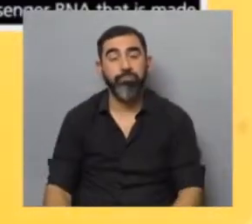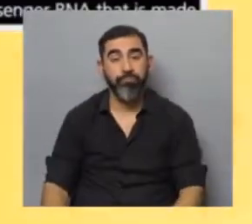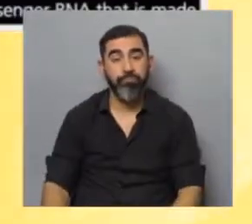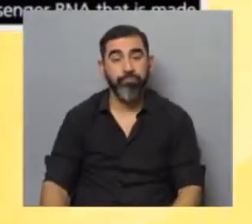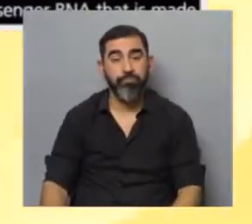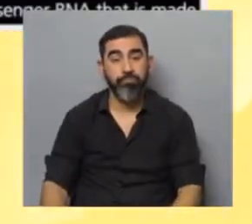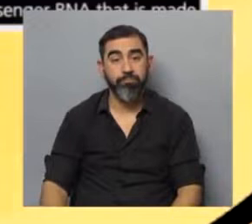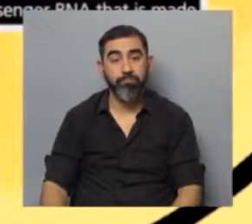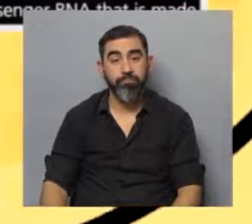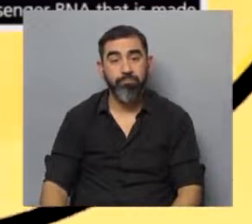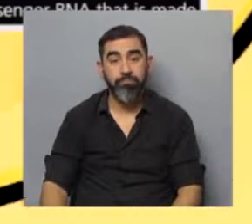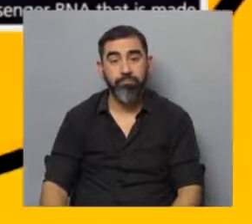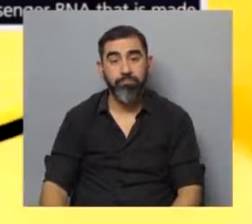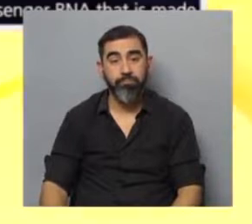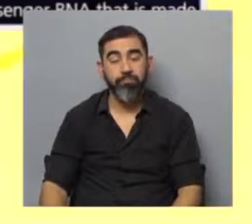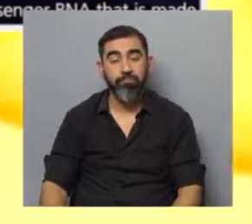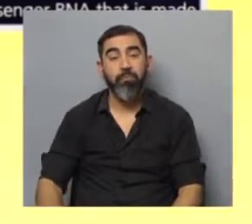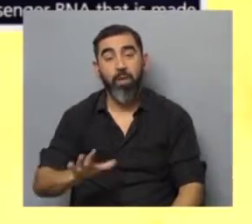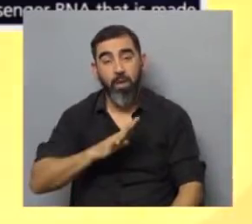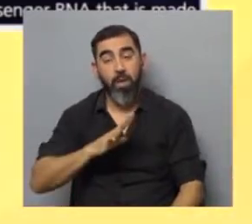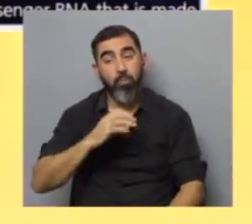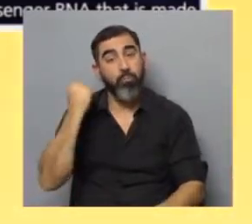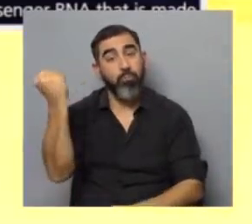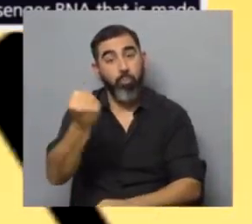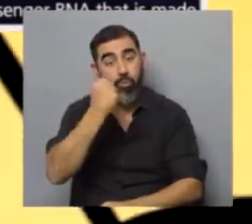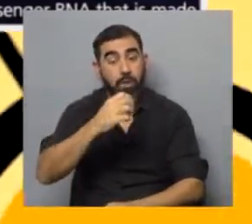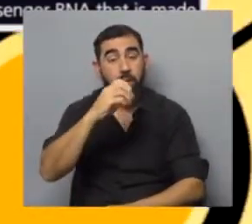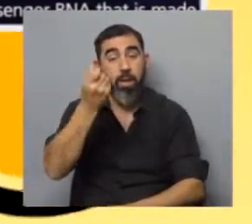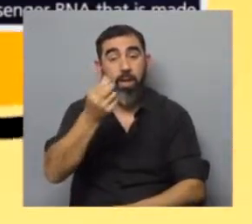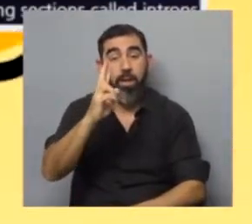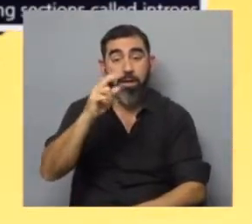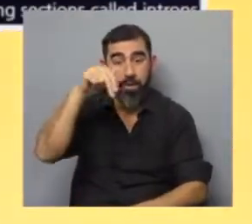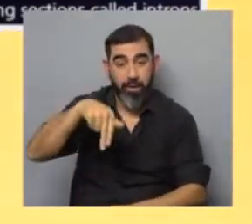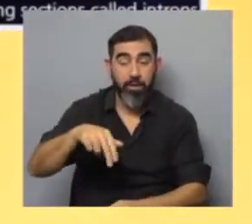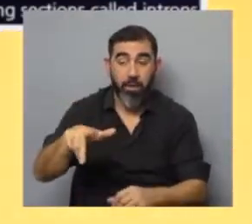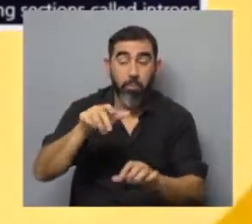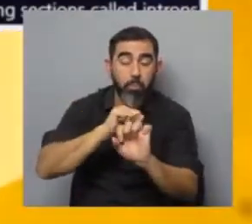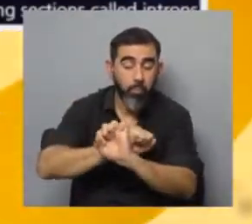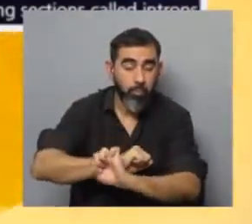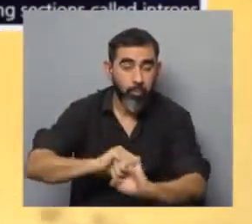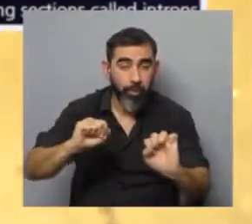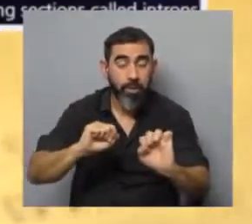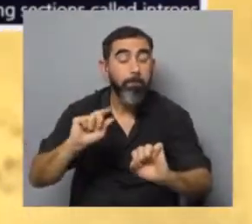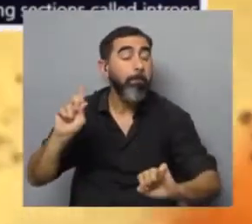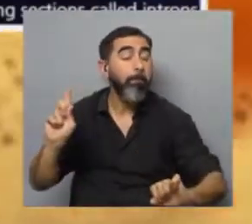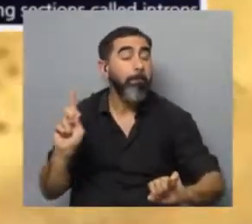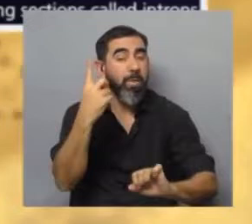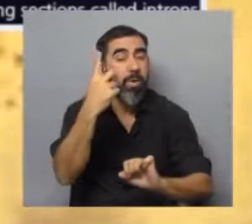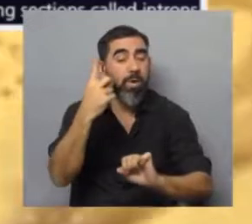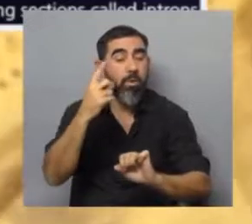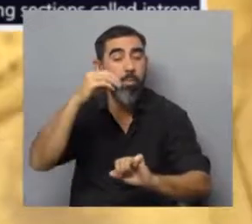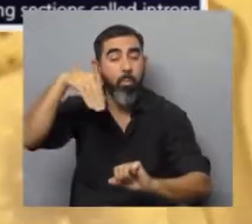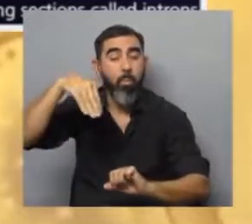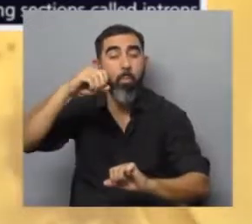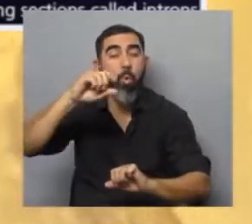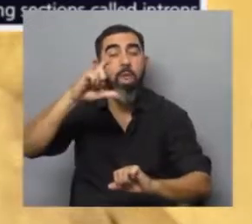Entonces, si será, digamos, una molécula importante que tal vez fue la primer macromolécula, digamos,